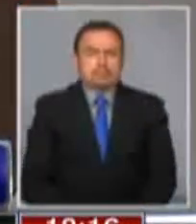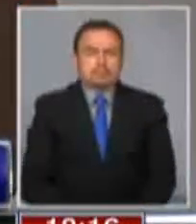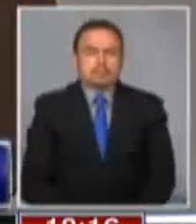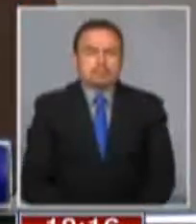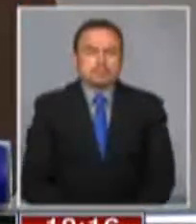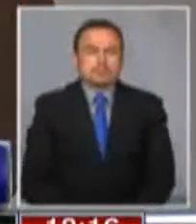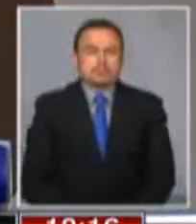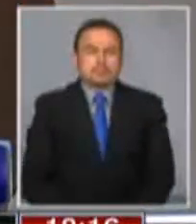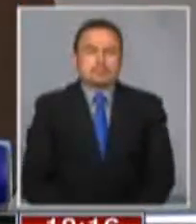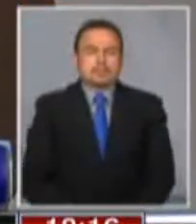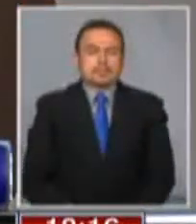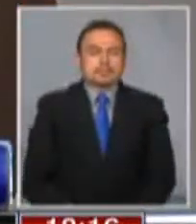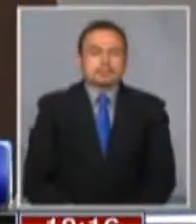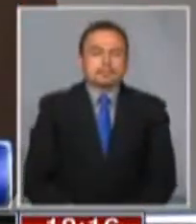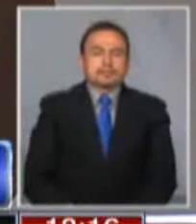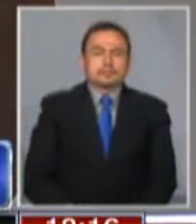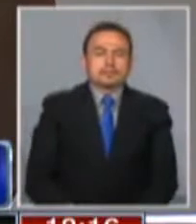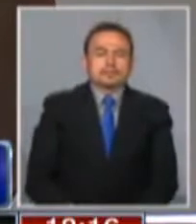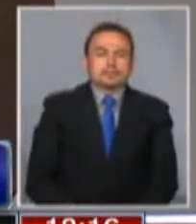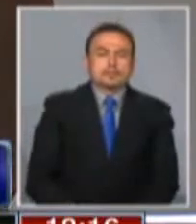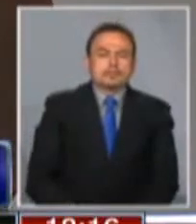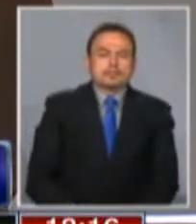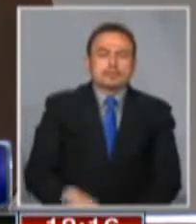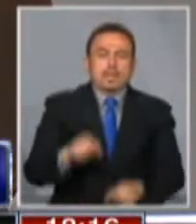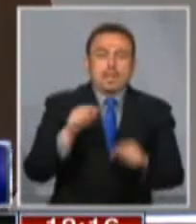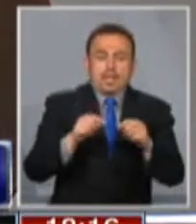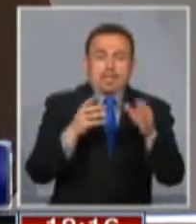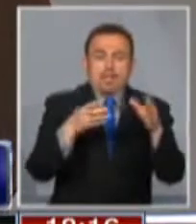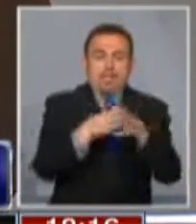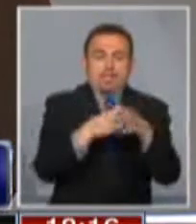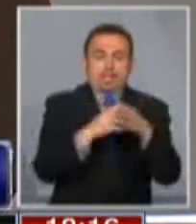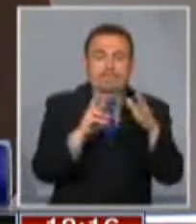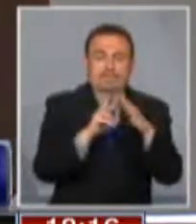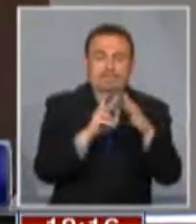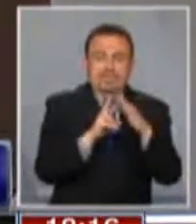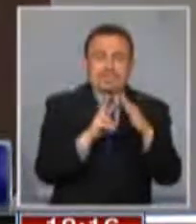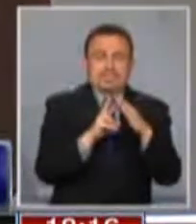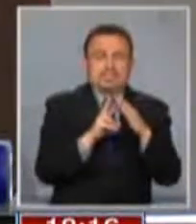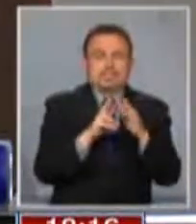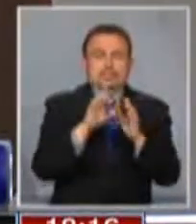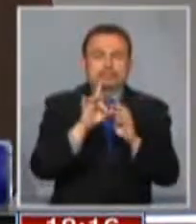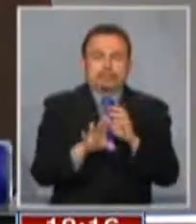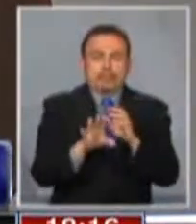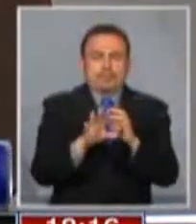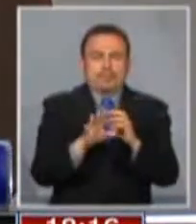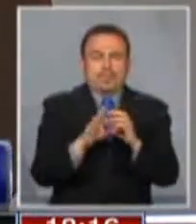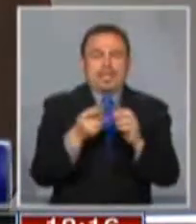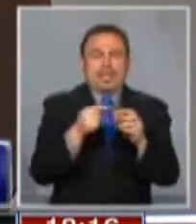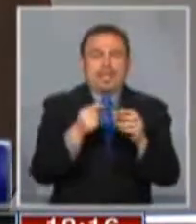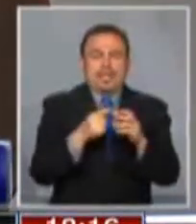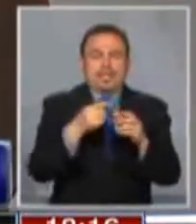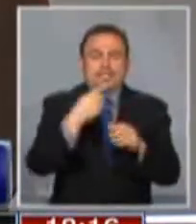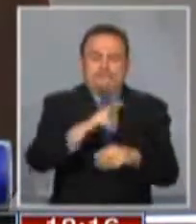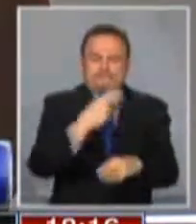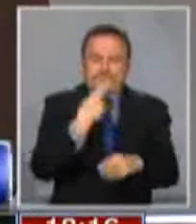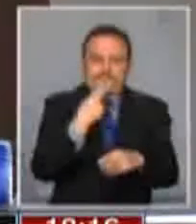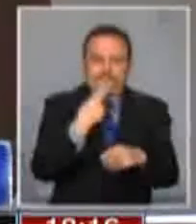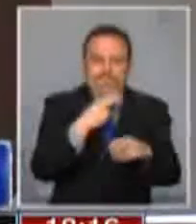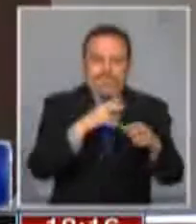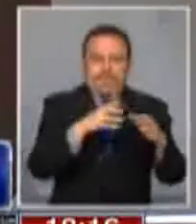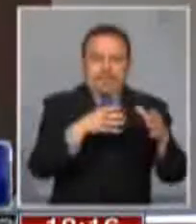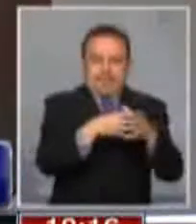mira, hoy día las juntas de vecinos están conformadas por vecinos solamente residentes. Y nosotros estimamos que ese es